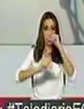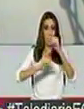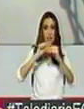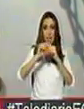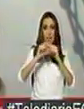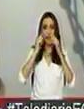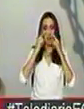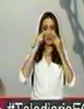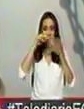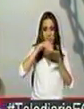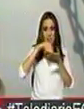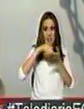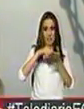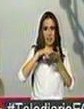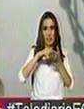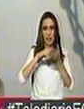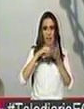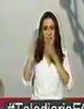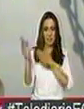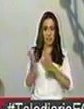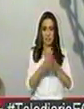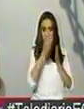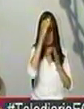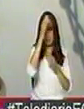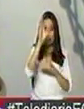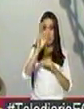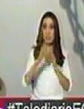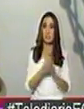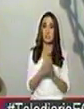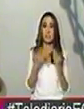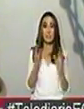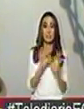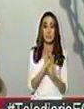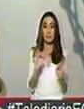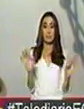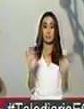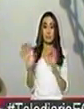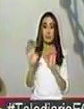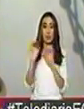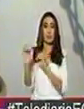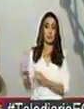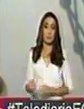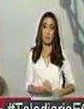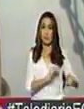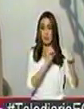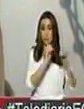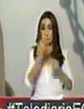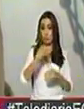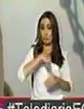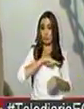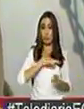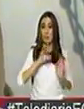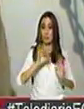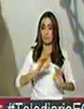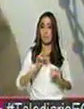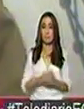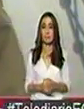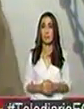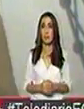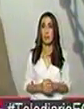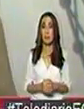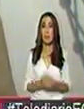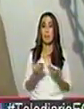de factibilidad para el tema de la ciudad de interculturalidad. Por lo tanto, nosotros como organizaciones estamos también pues